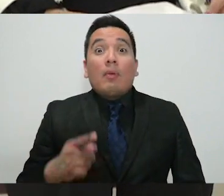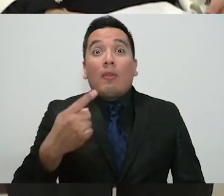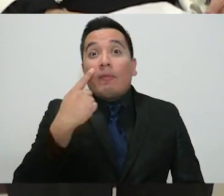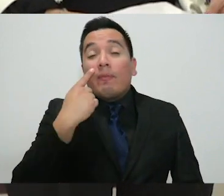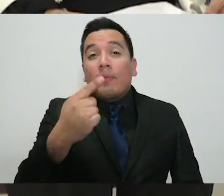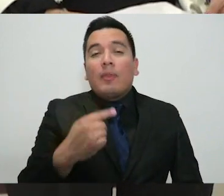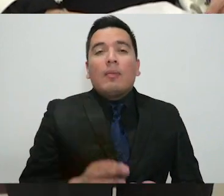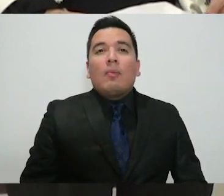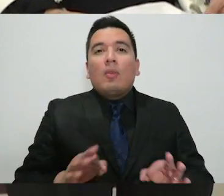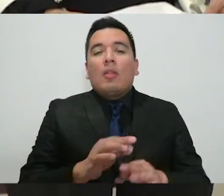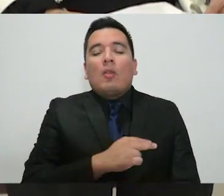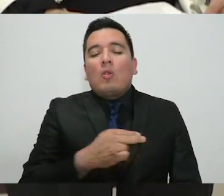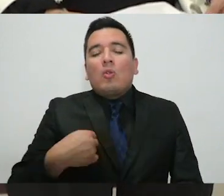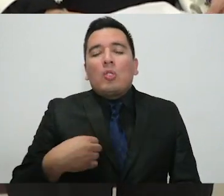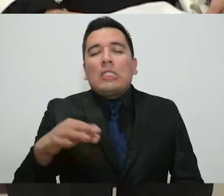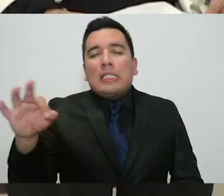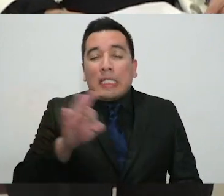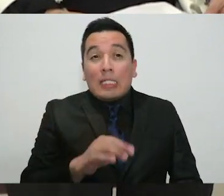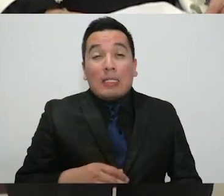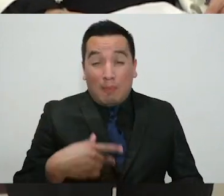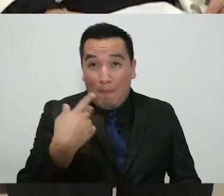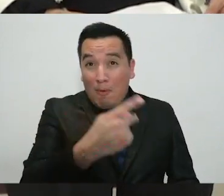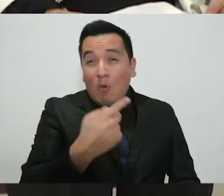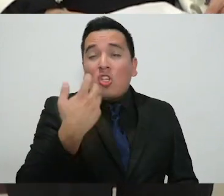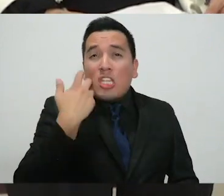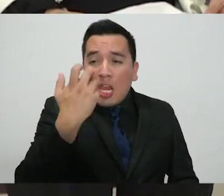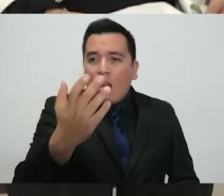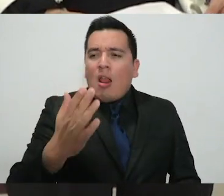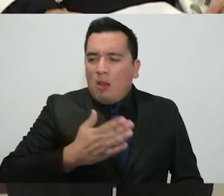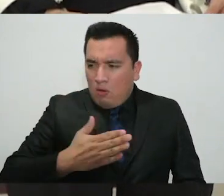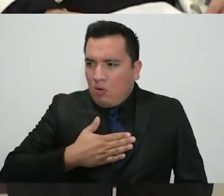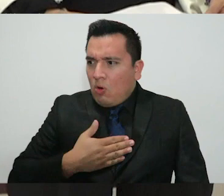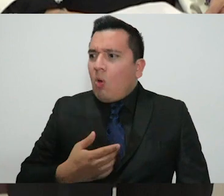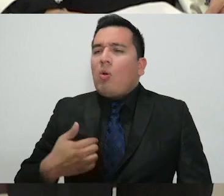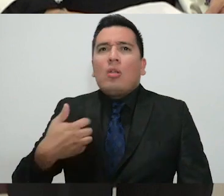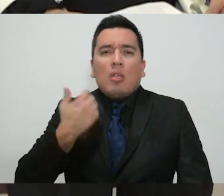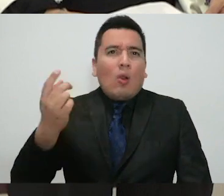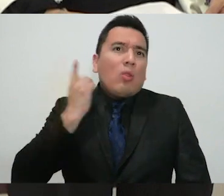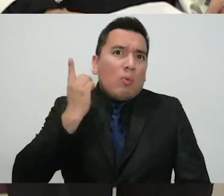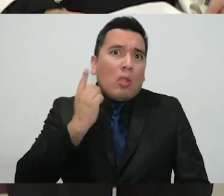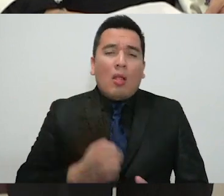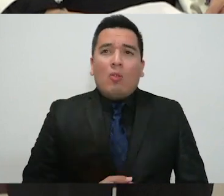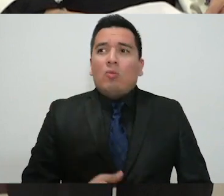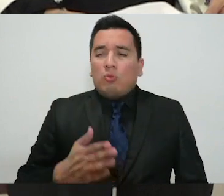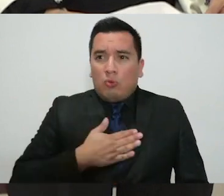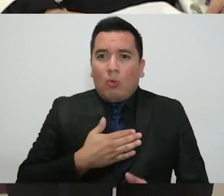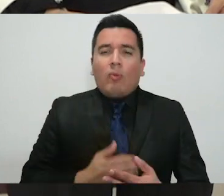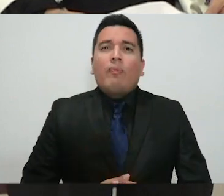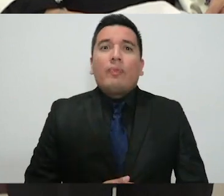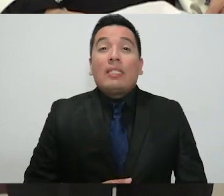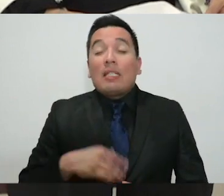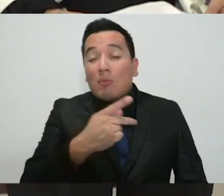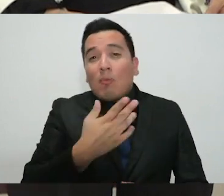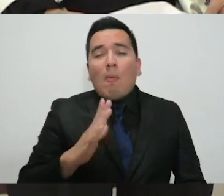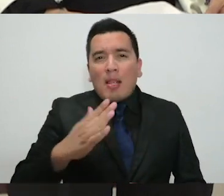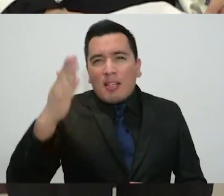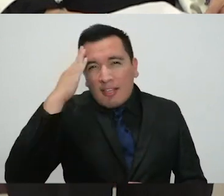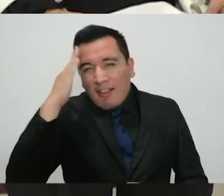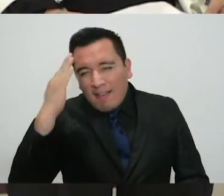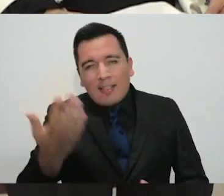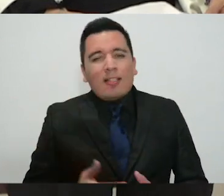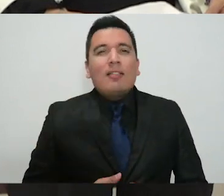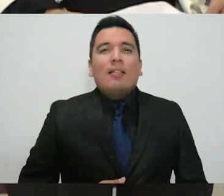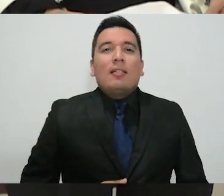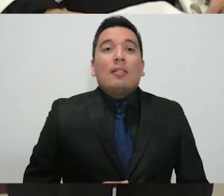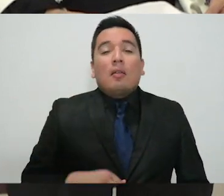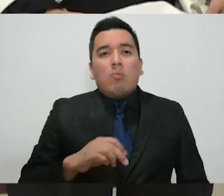la posibilidad del voto pasivo en su calidad de migrantes, para que ellos, si son líderes sociales, líderes de comunidades migrantes,